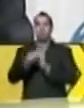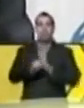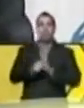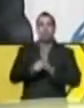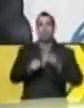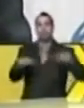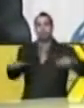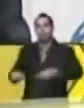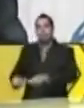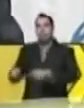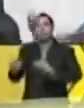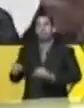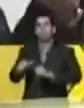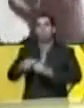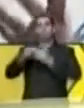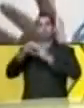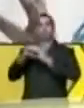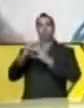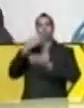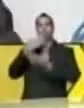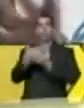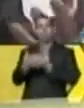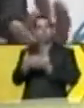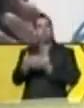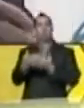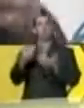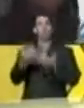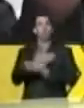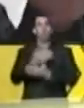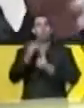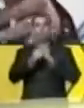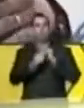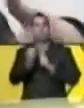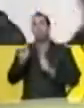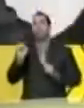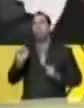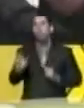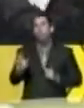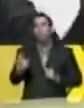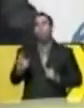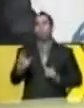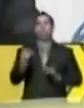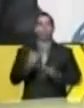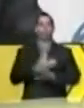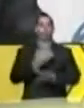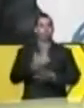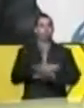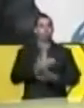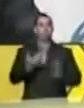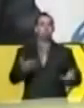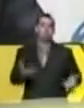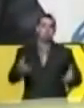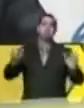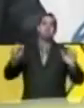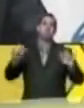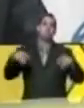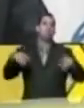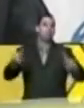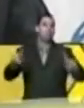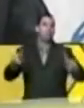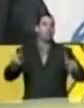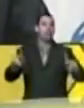puede hacer una propiedad muy buena de nueva construcción o remodelada que le permita un